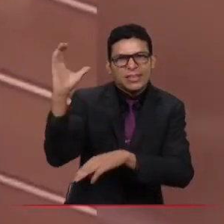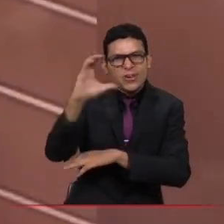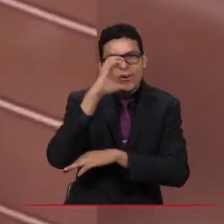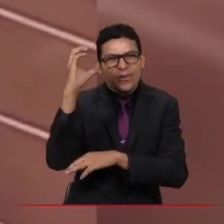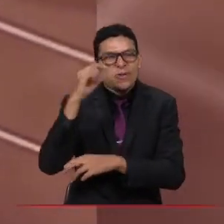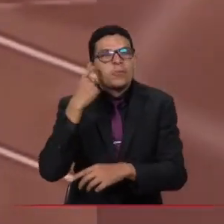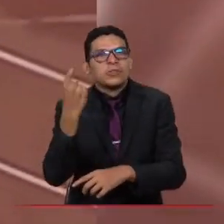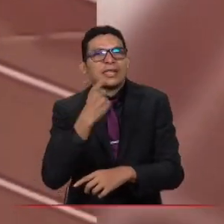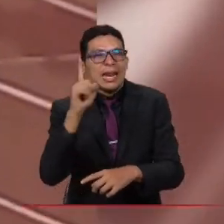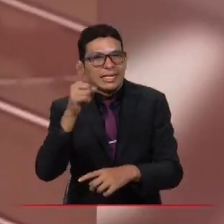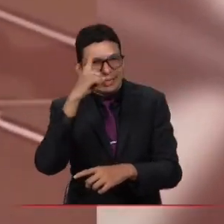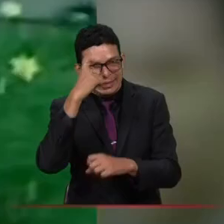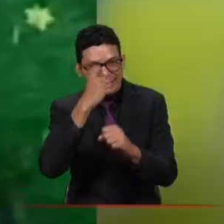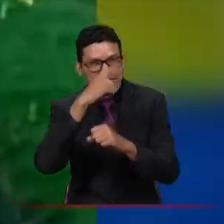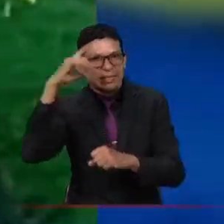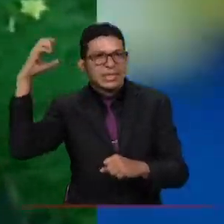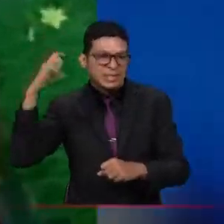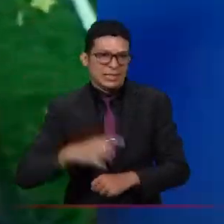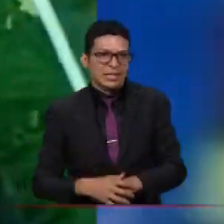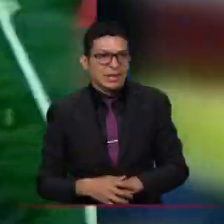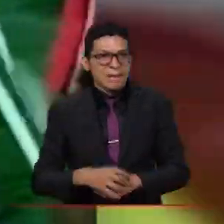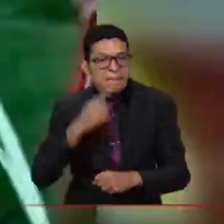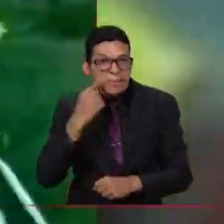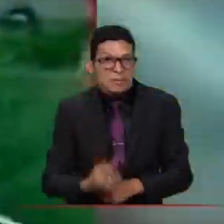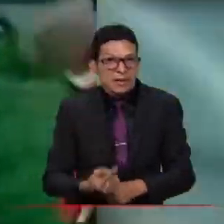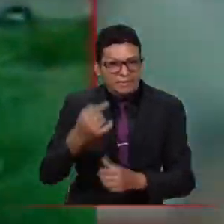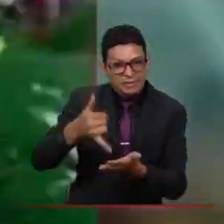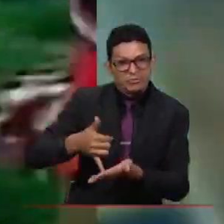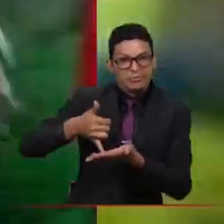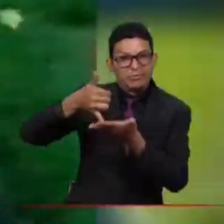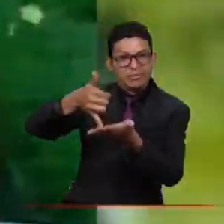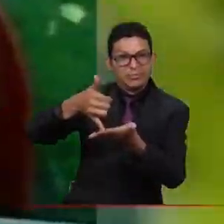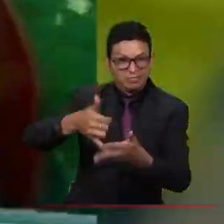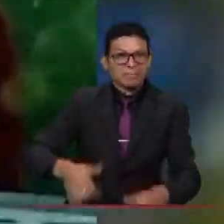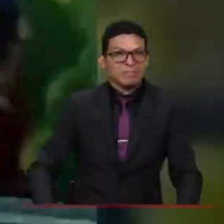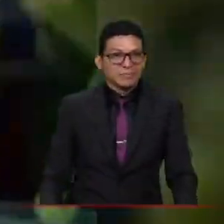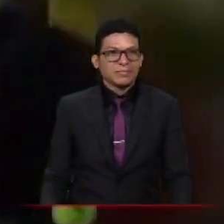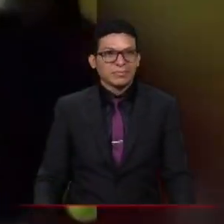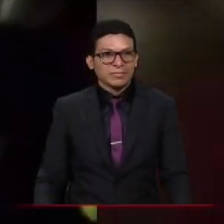de ese sueño, levantar por primera vez ese trofeo.